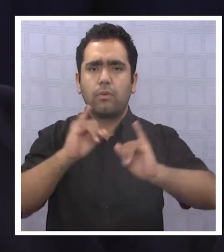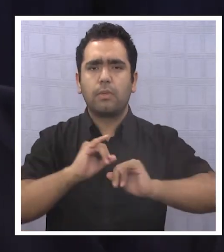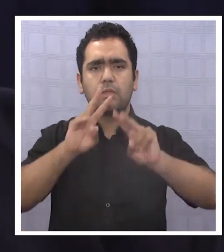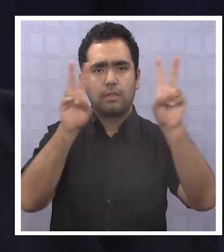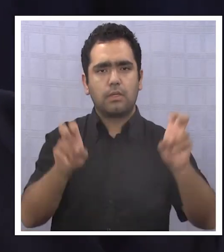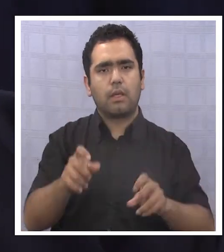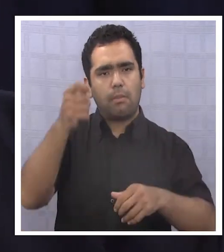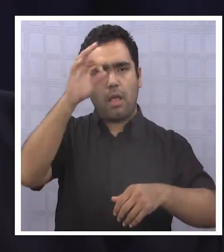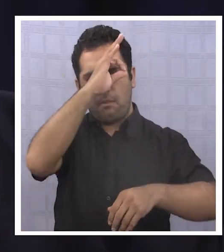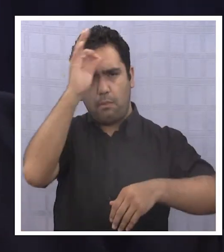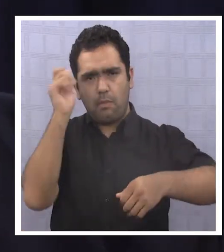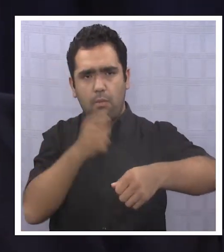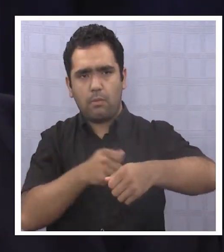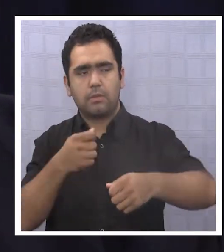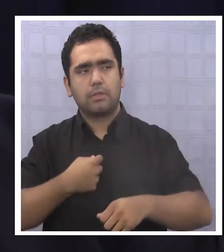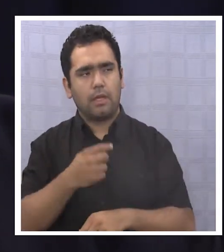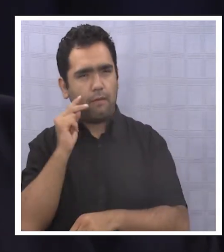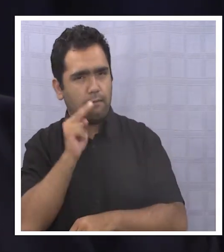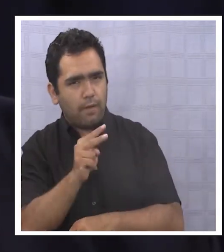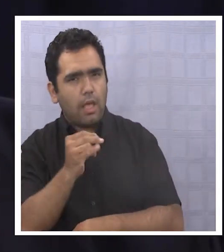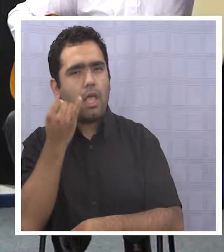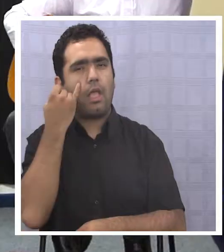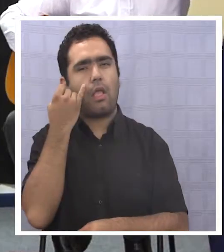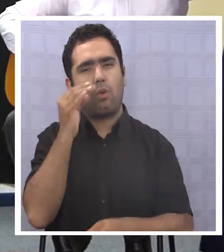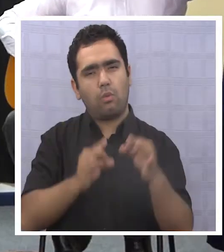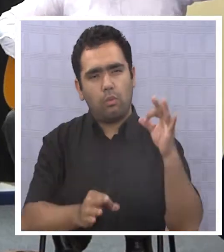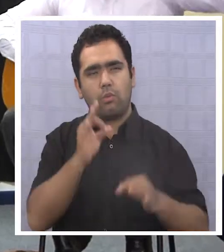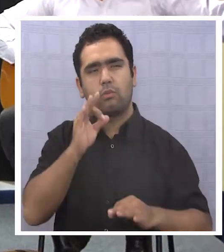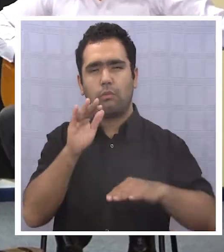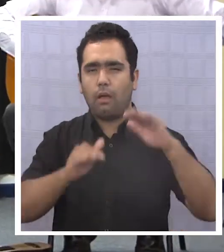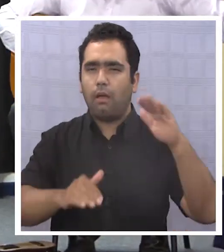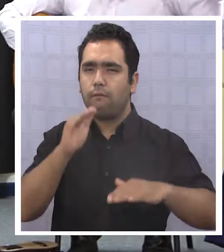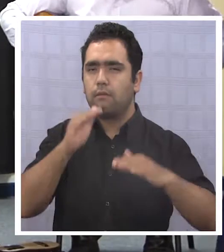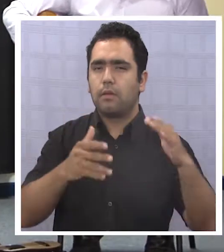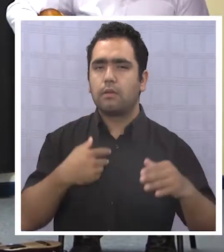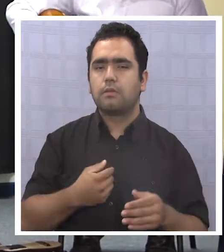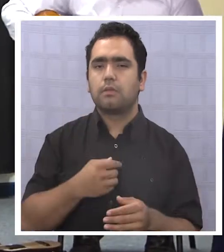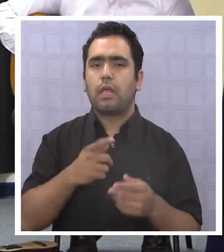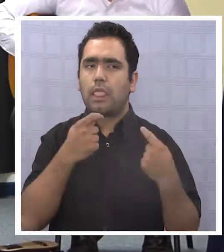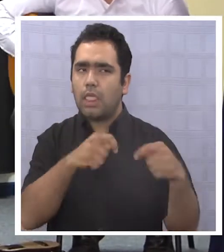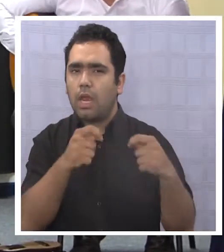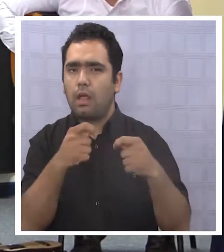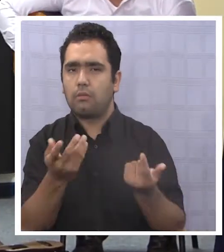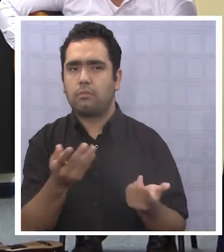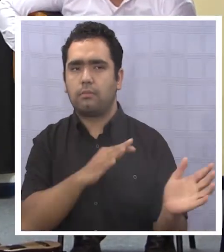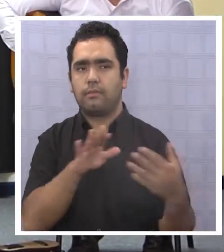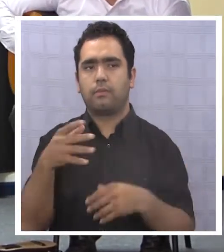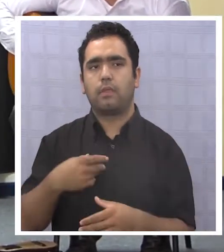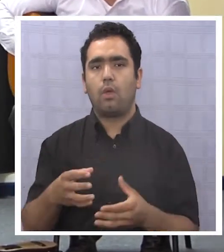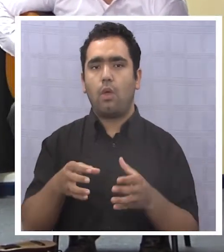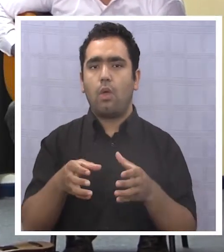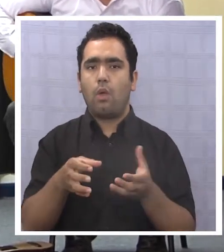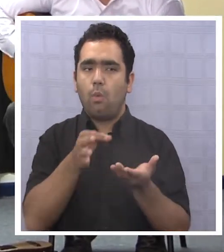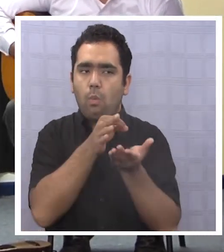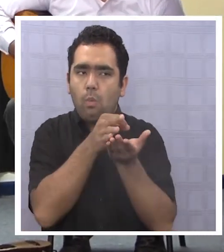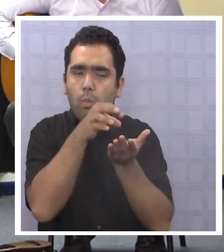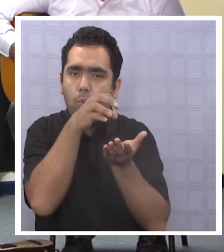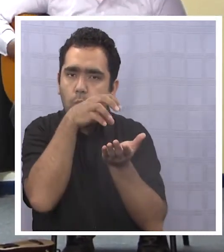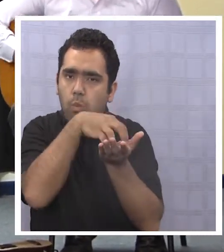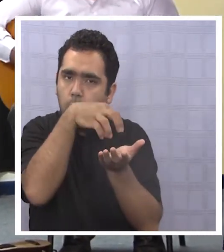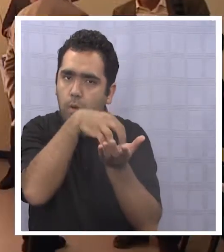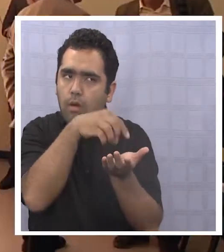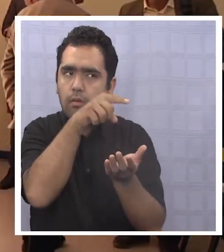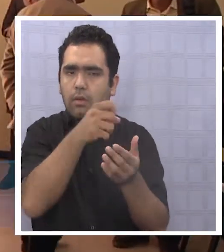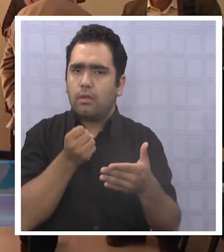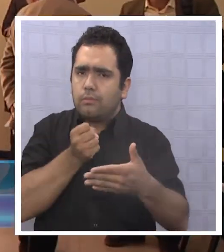más sobre el pueblo mapuche y reconoce cierta injusticia en el trato que Chile les ha dado. Y un pueblo que nos dio